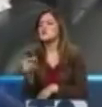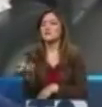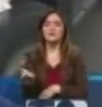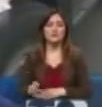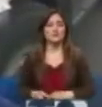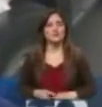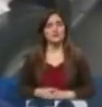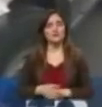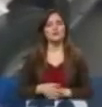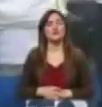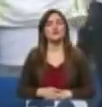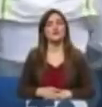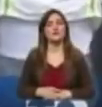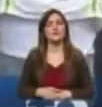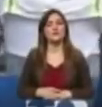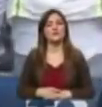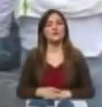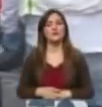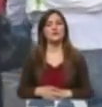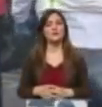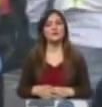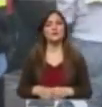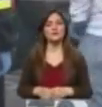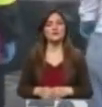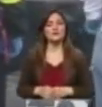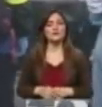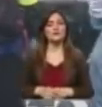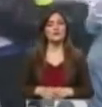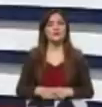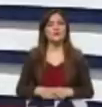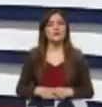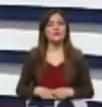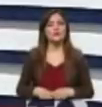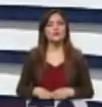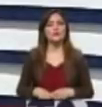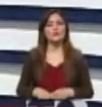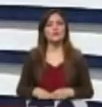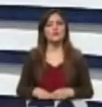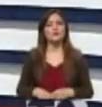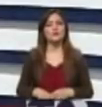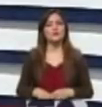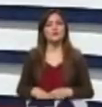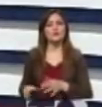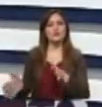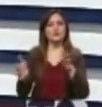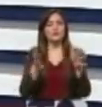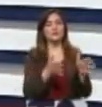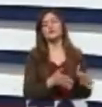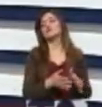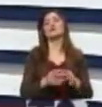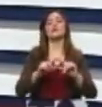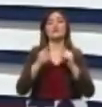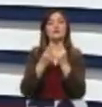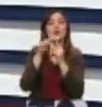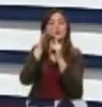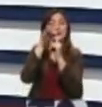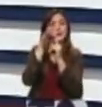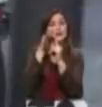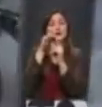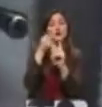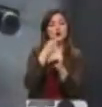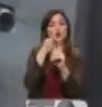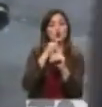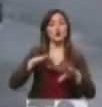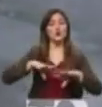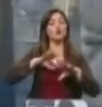responsabilidad y culpabilidad de quienes. Helen Quiñones, 24 horas. Y la unidad de antinarcóticos de la SUAI, en